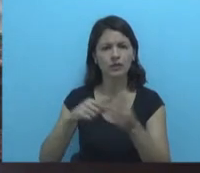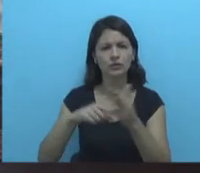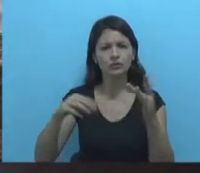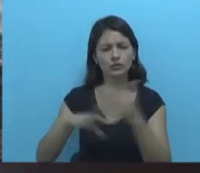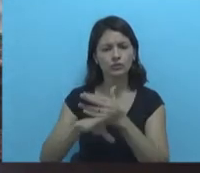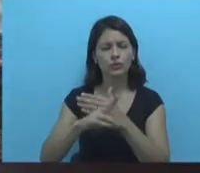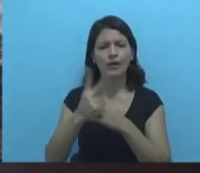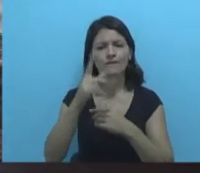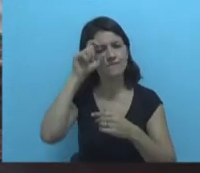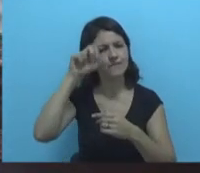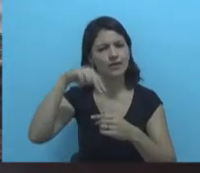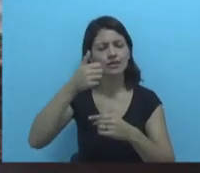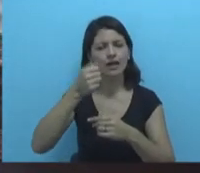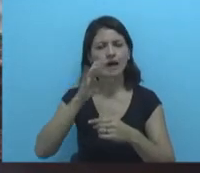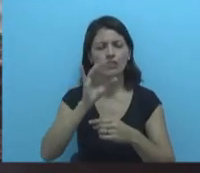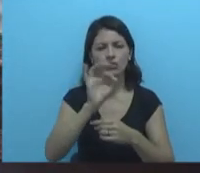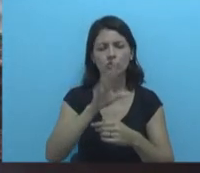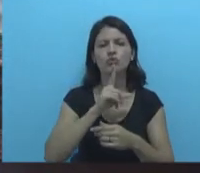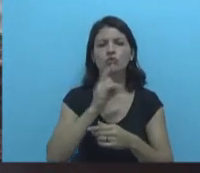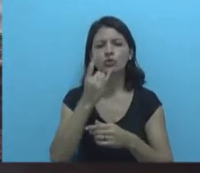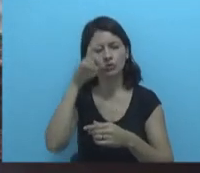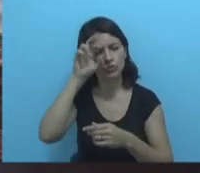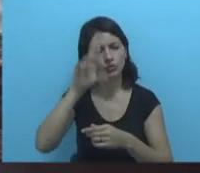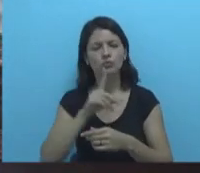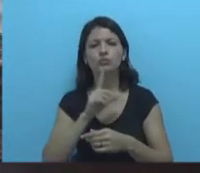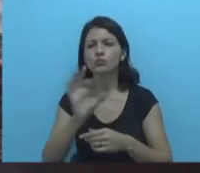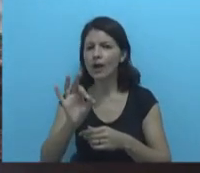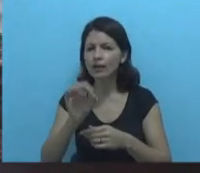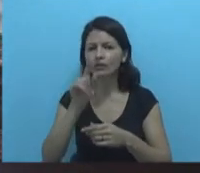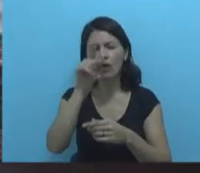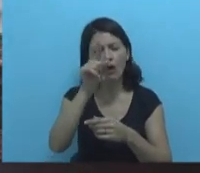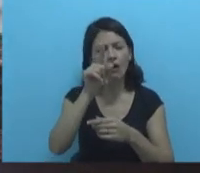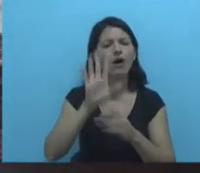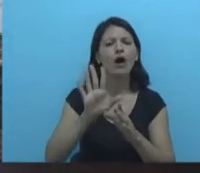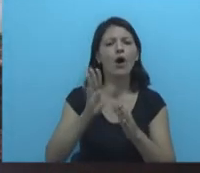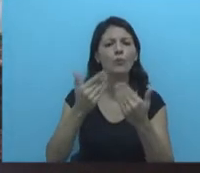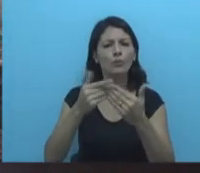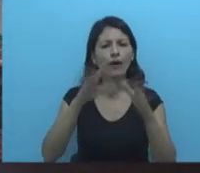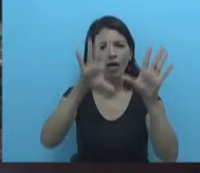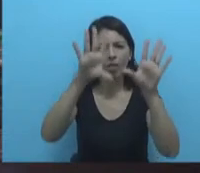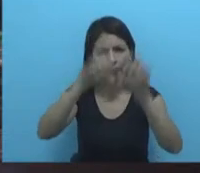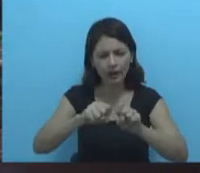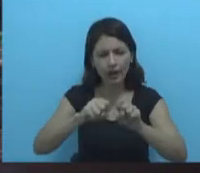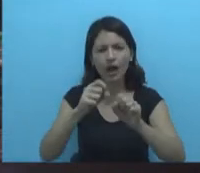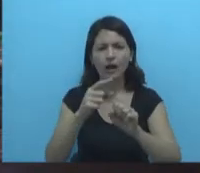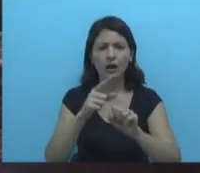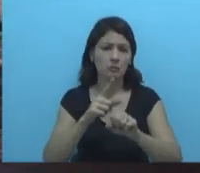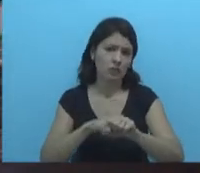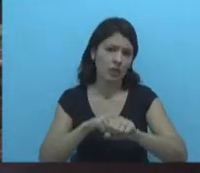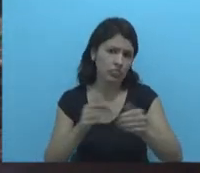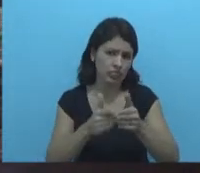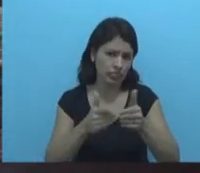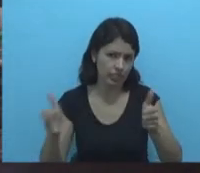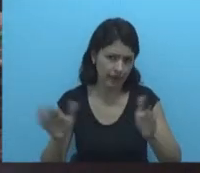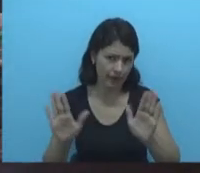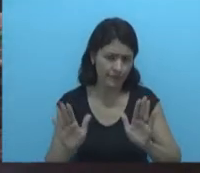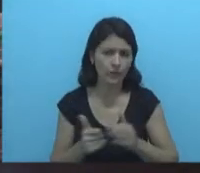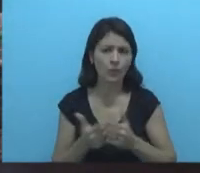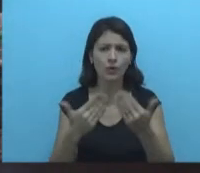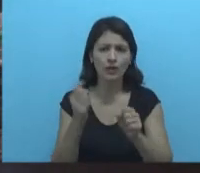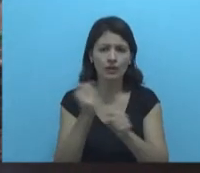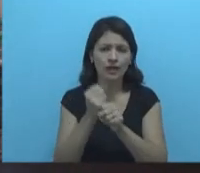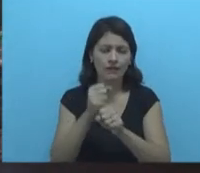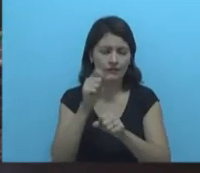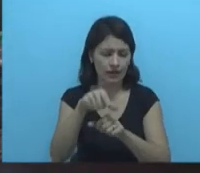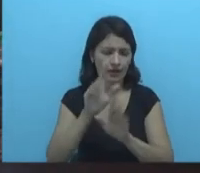de Venado Tuerto, autoría del senador Enrico. Esos son los dos únicos que tenemos acordados en labor parlamentaria